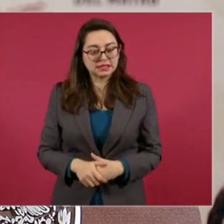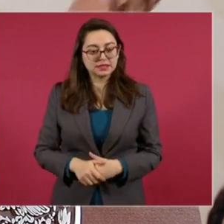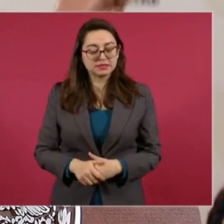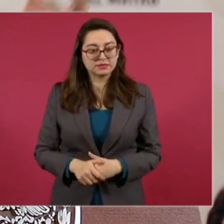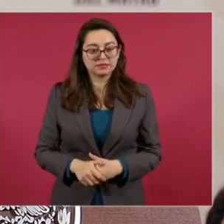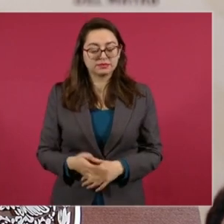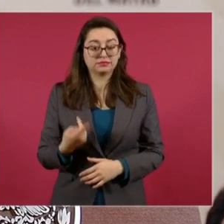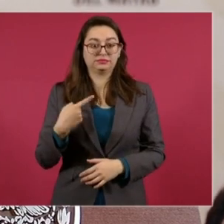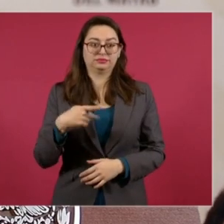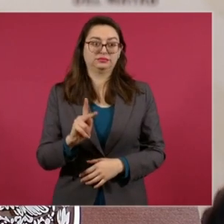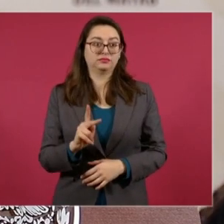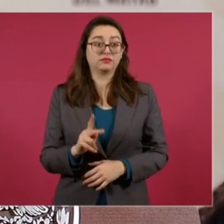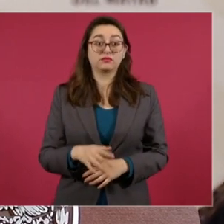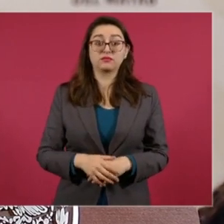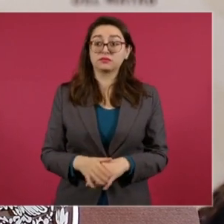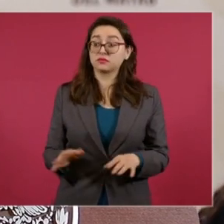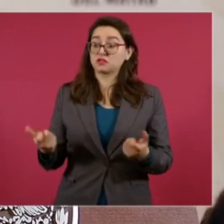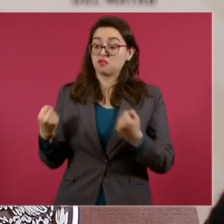pero es el colmo, ¿no?,